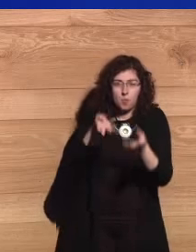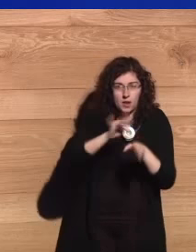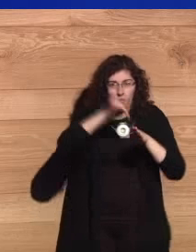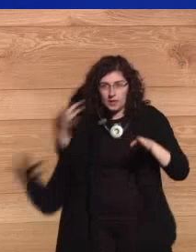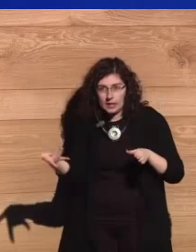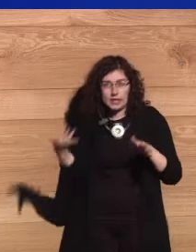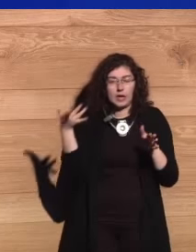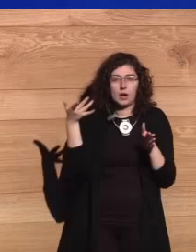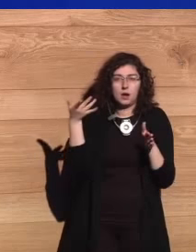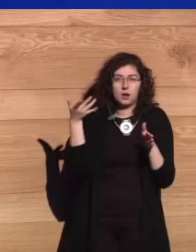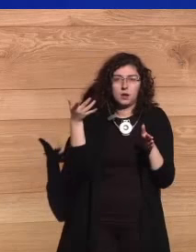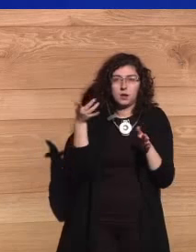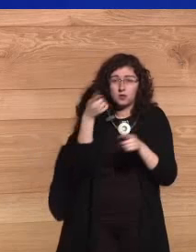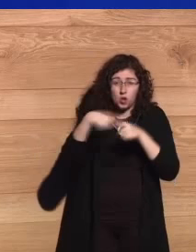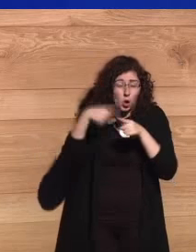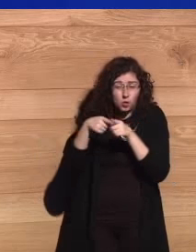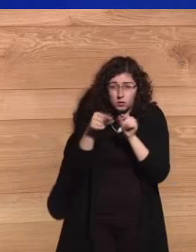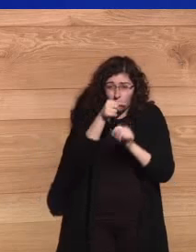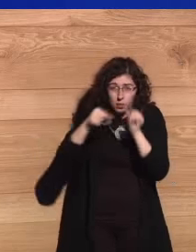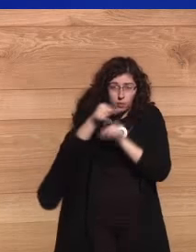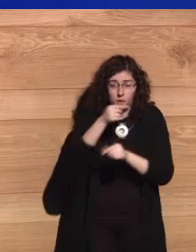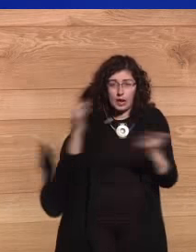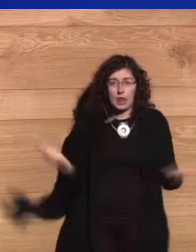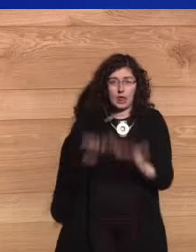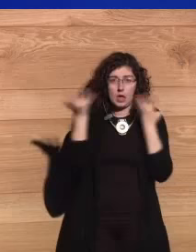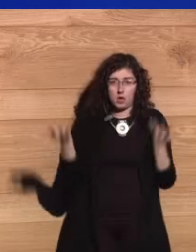digital, lo infinitamente pequeño, lo ligero.